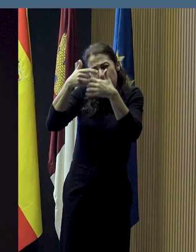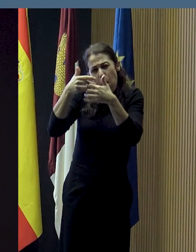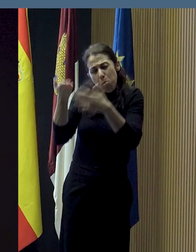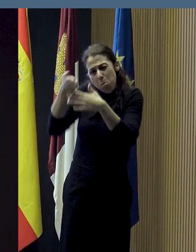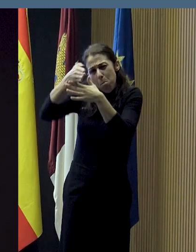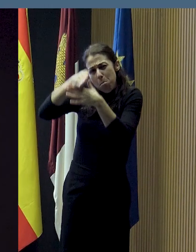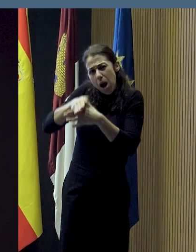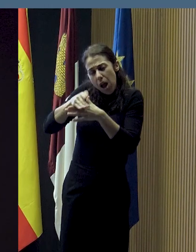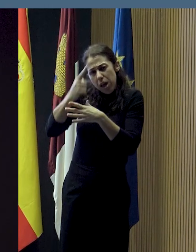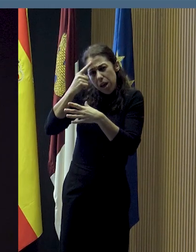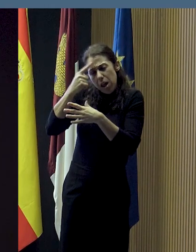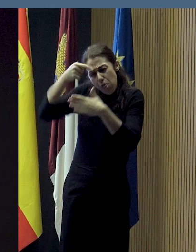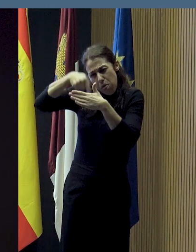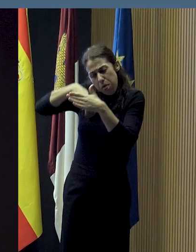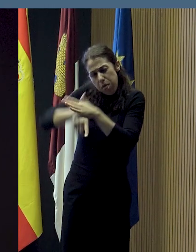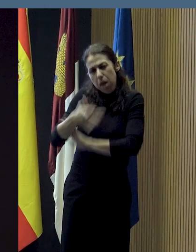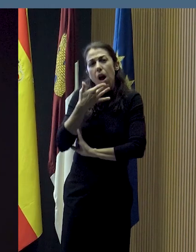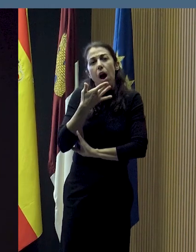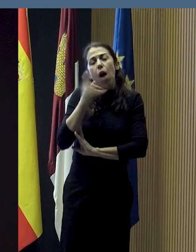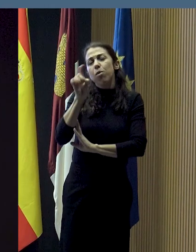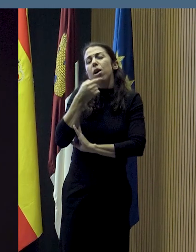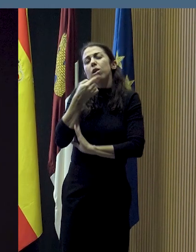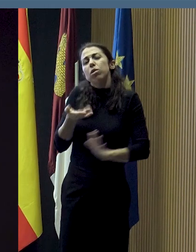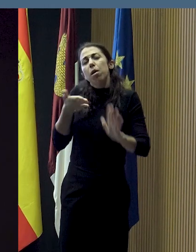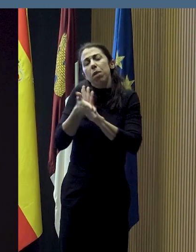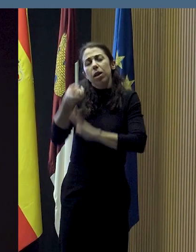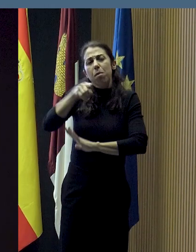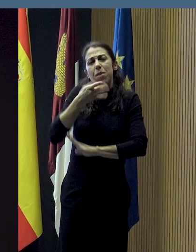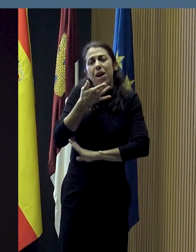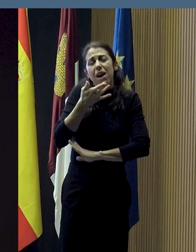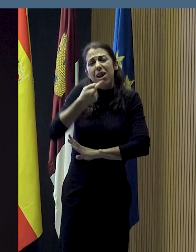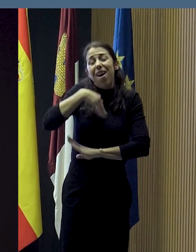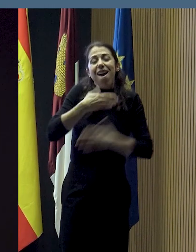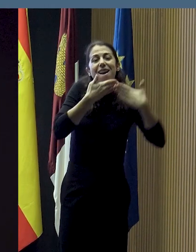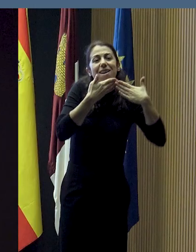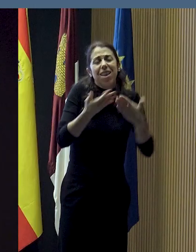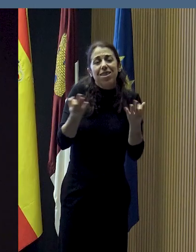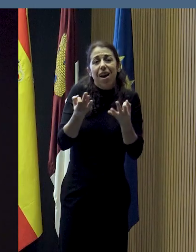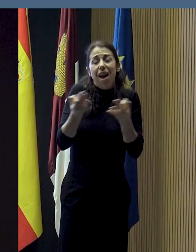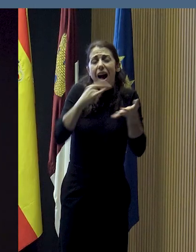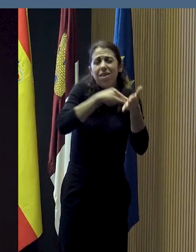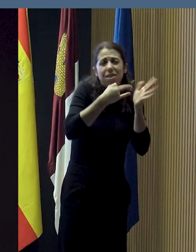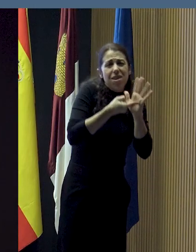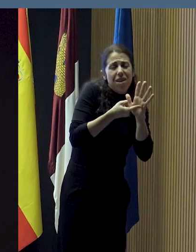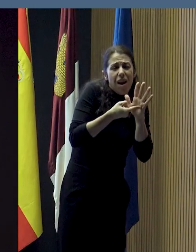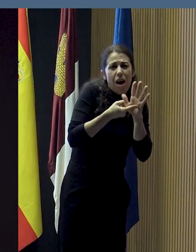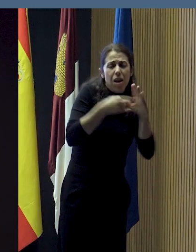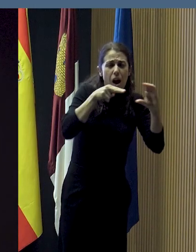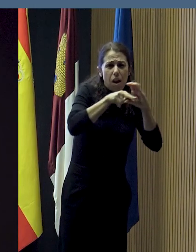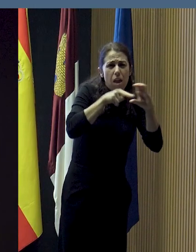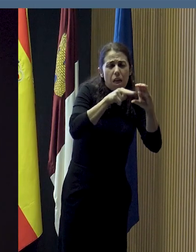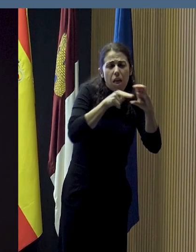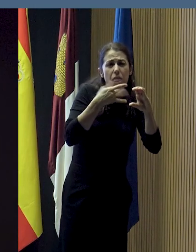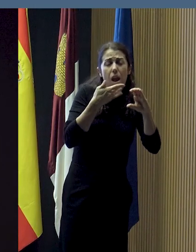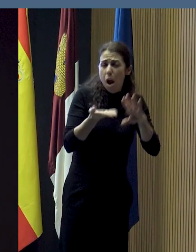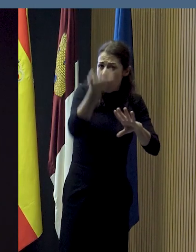deterioro cognitivo. La profesora Arroyo nos va a explicar también cómo, gracias a técnicas de resonancia magnética